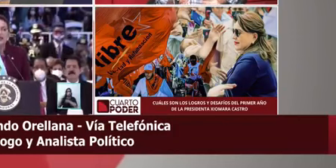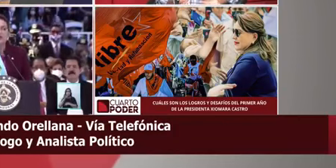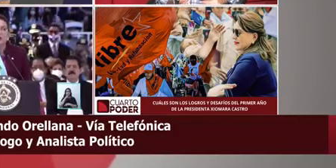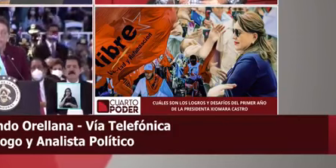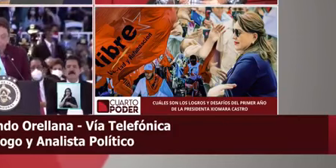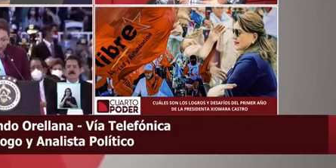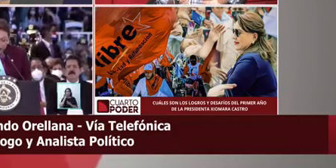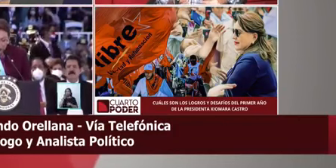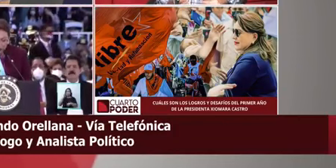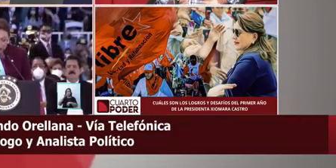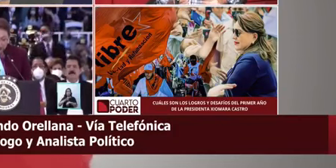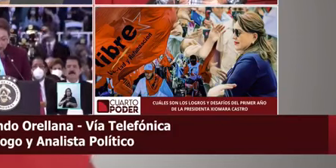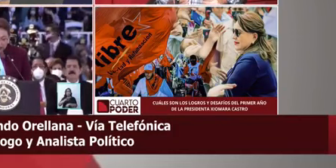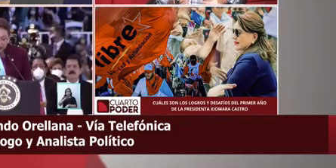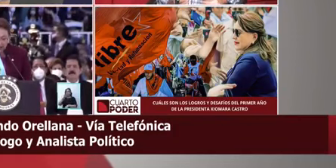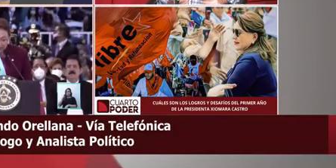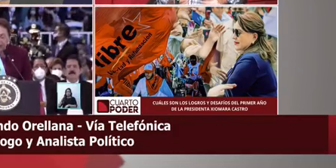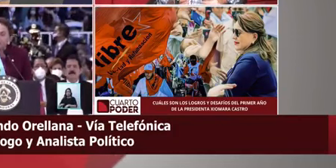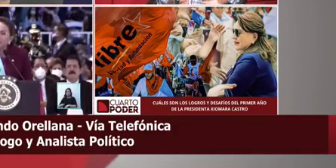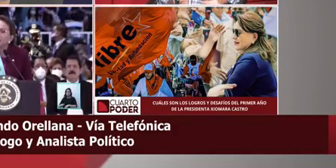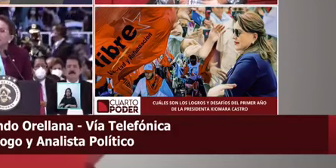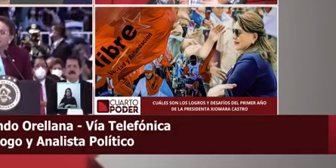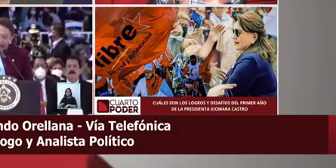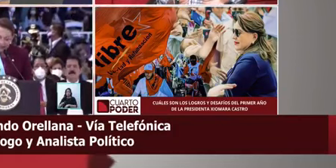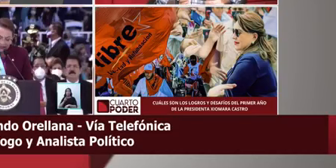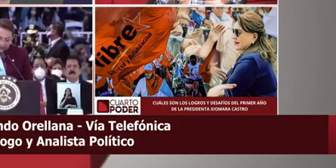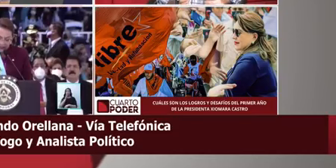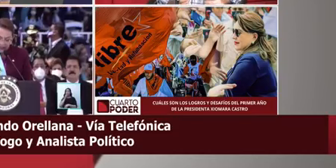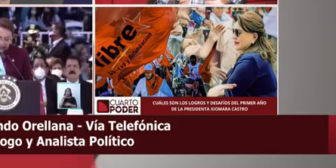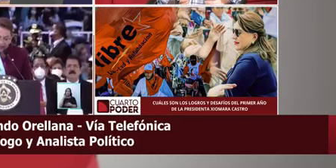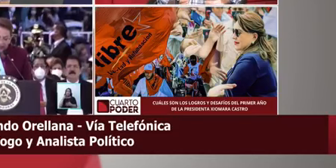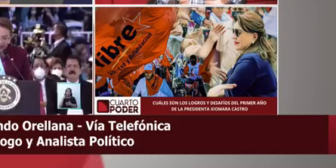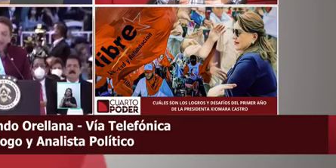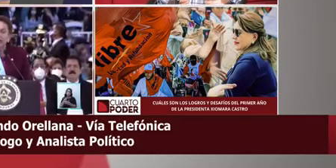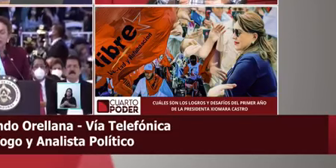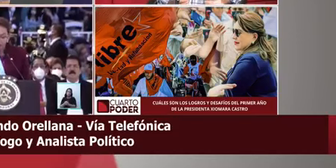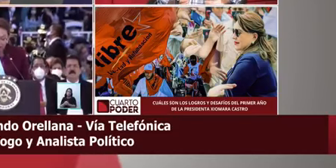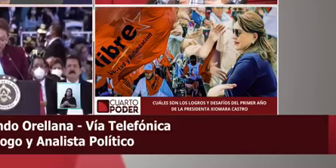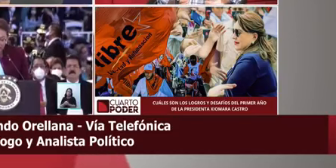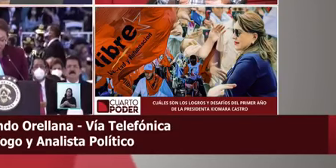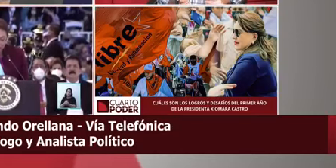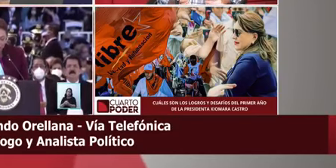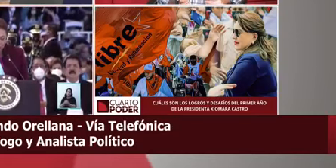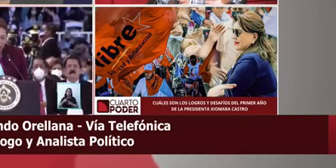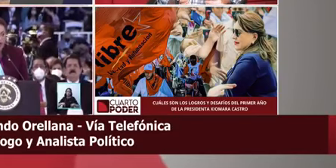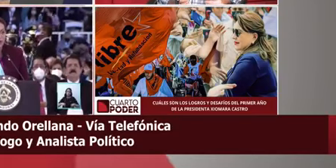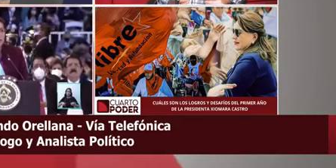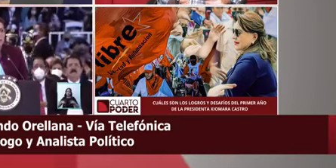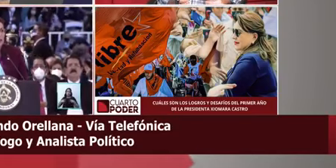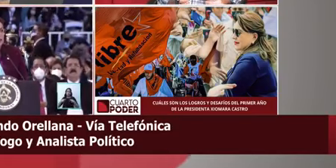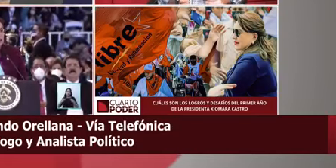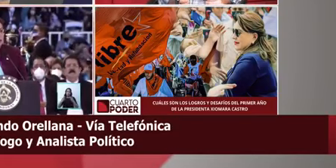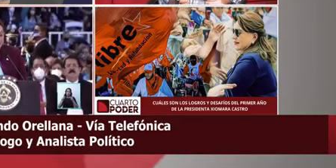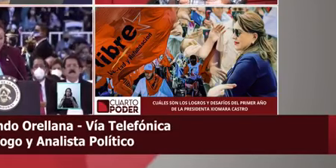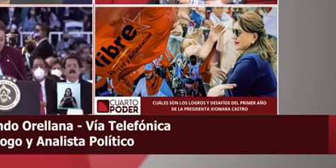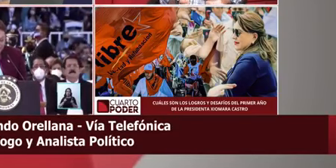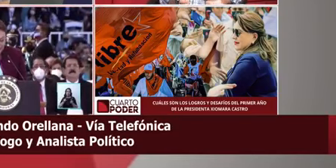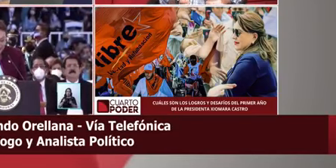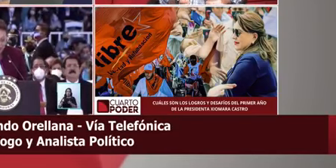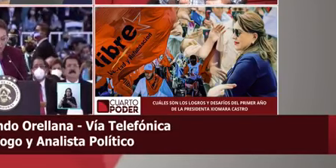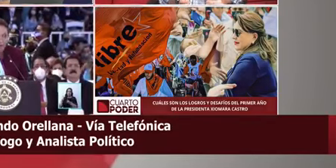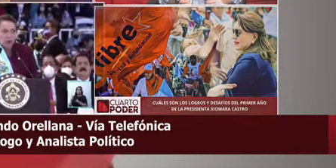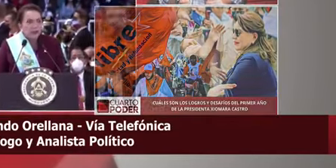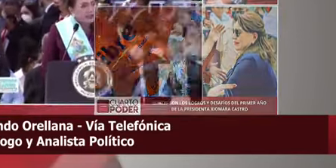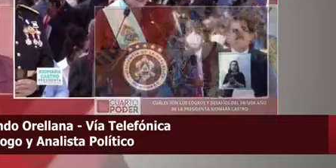eso produce insatisfacción y una sensación, ¿verdad?, como lo reproducen también algunos en grupos políticos de oposición, como